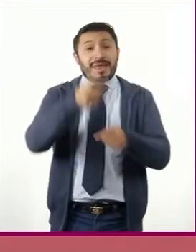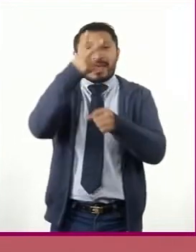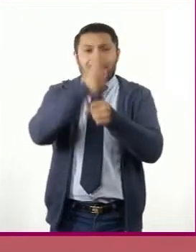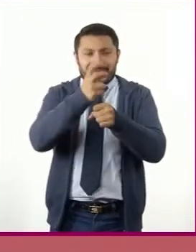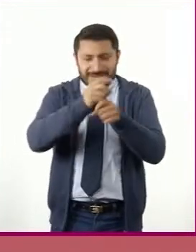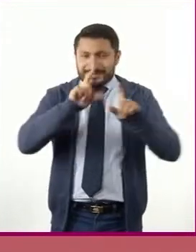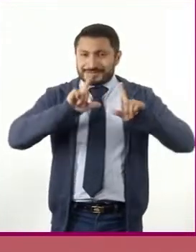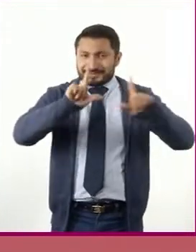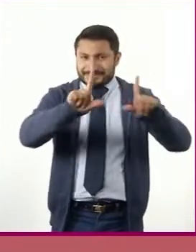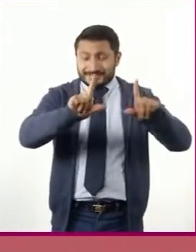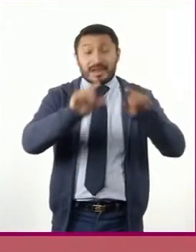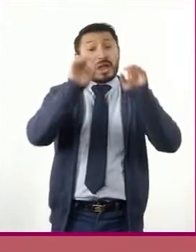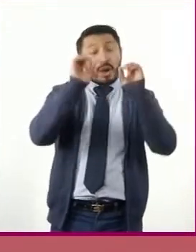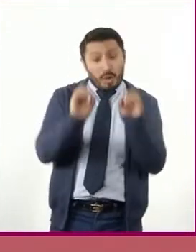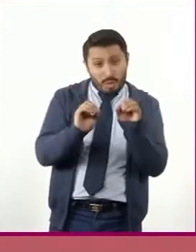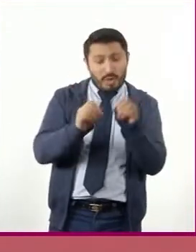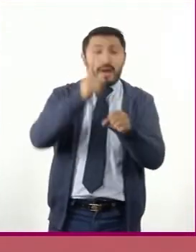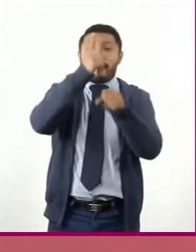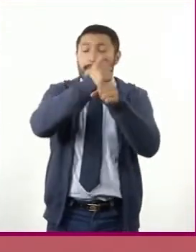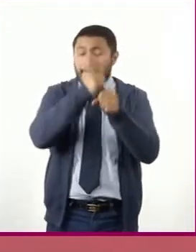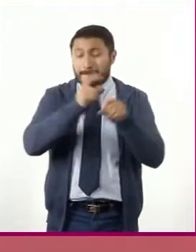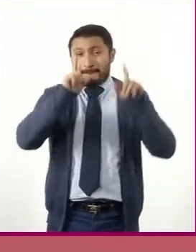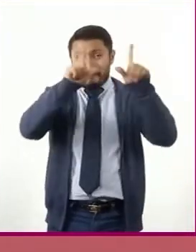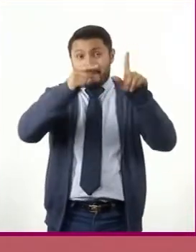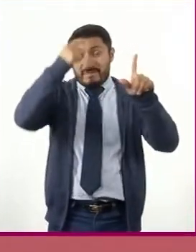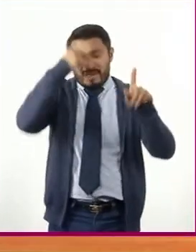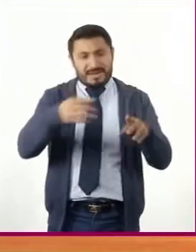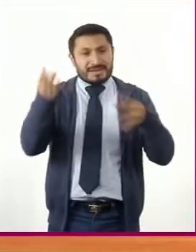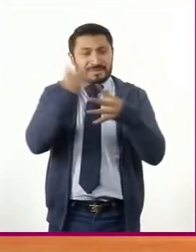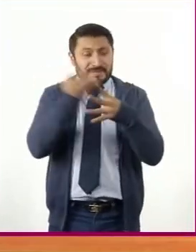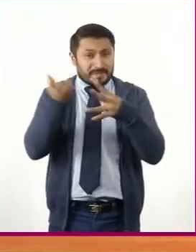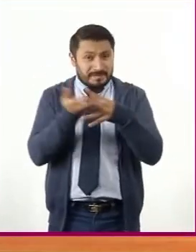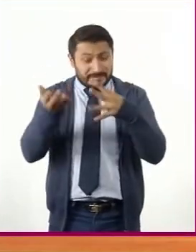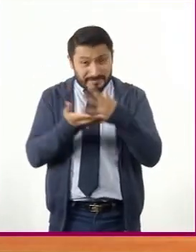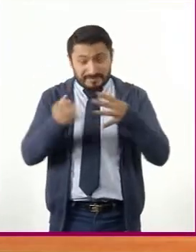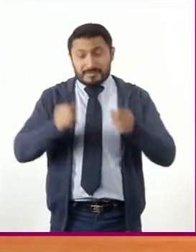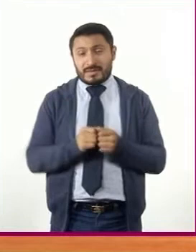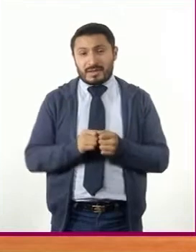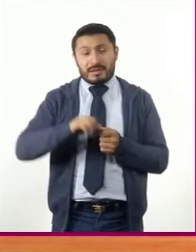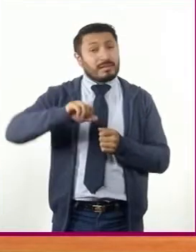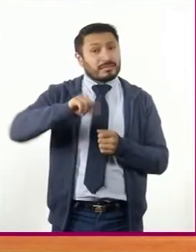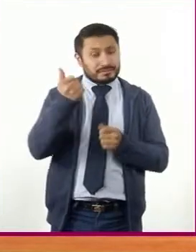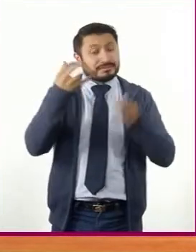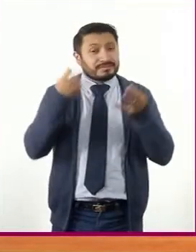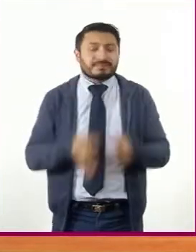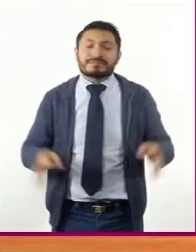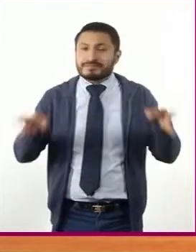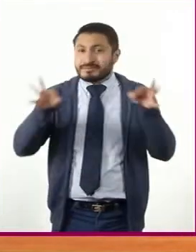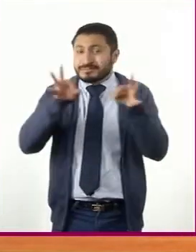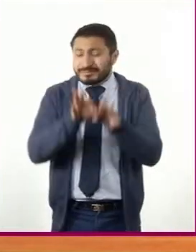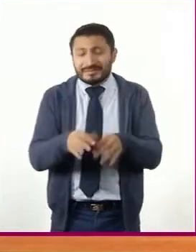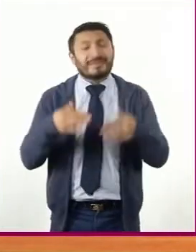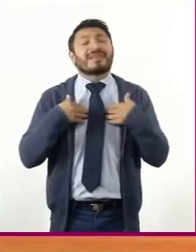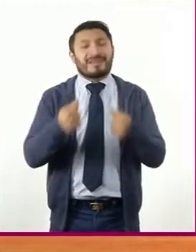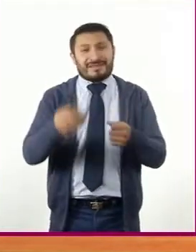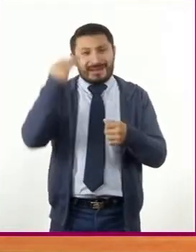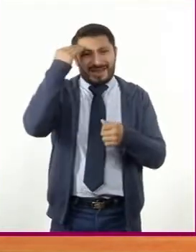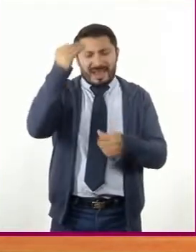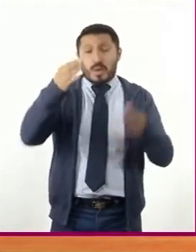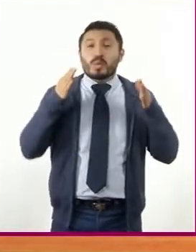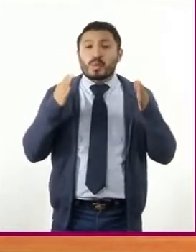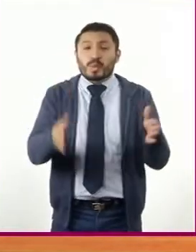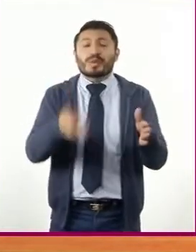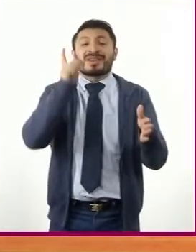segunda columna, o bien la primera para las categorías. Otro punto primordial para entender el periodo es